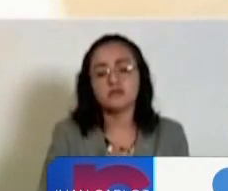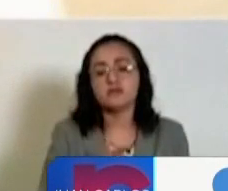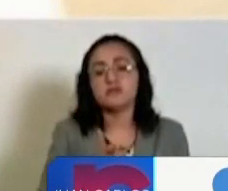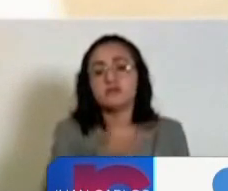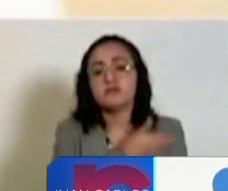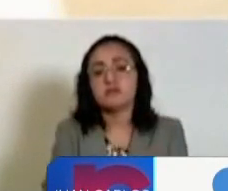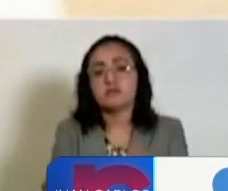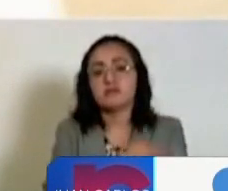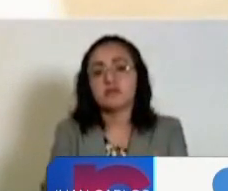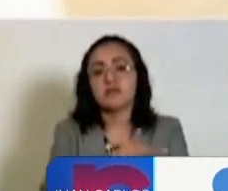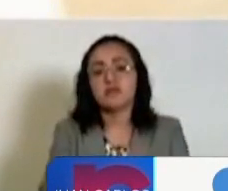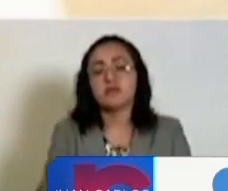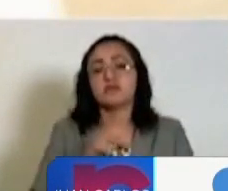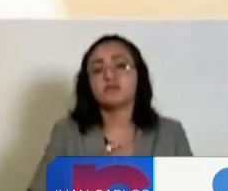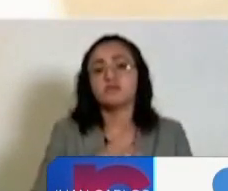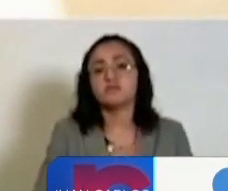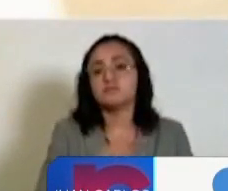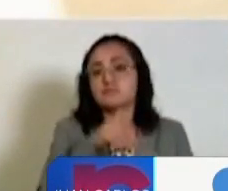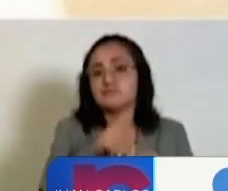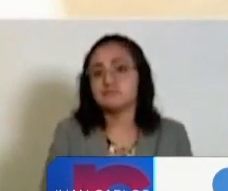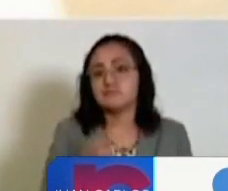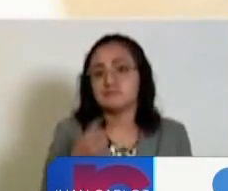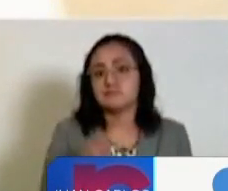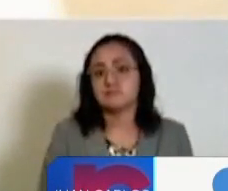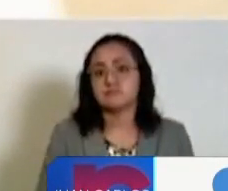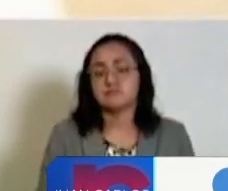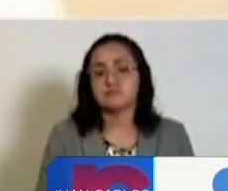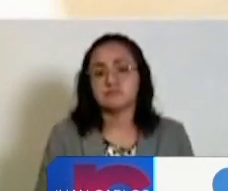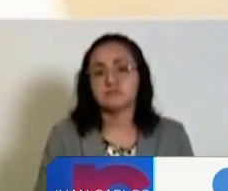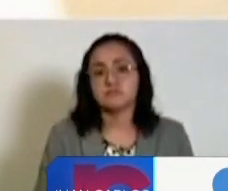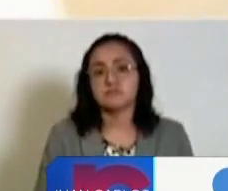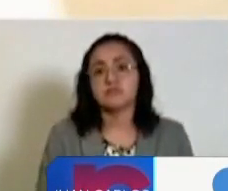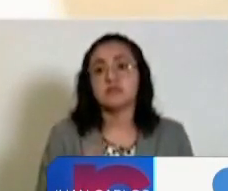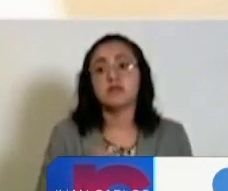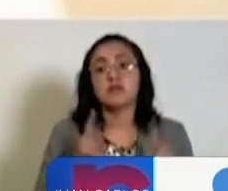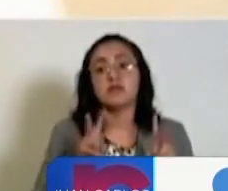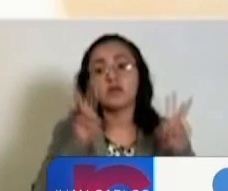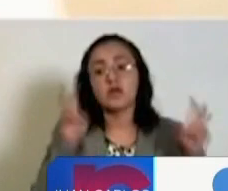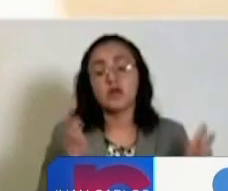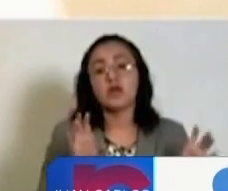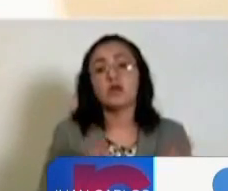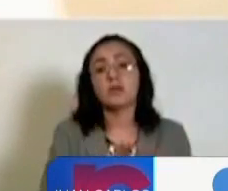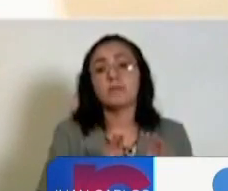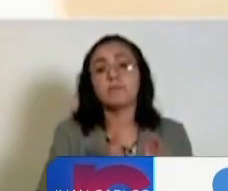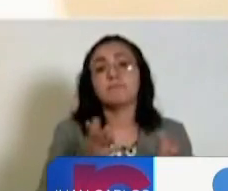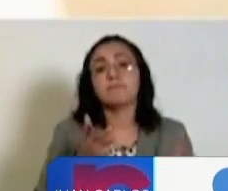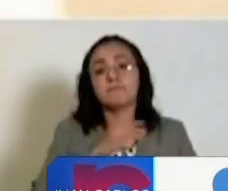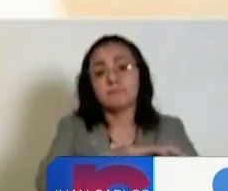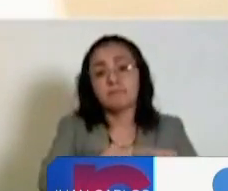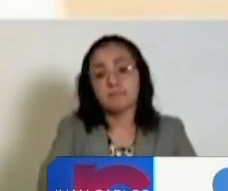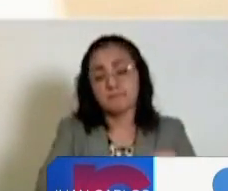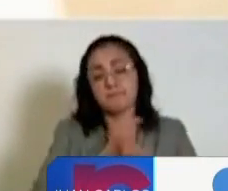una solución en nuestra disciplina, en lo que llamamos el pacto comunitario.